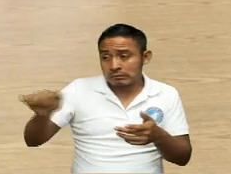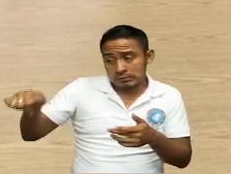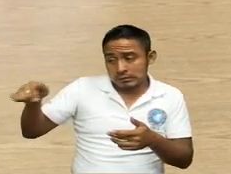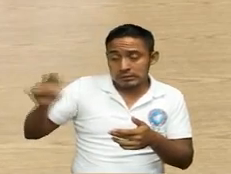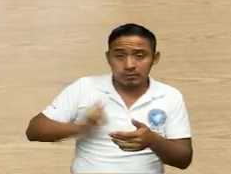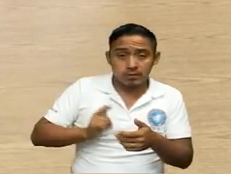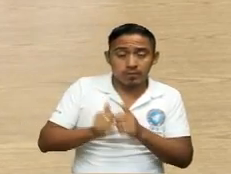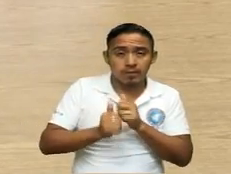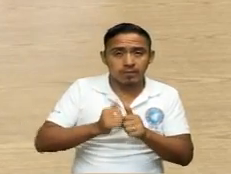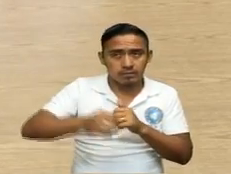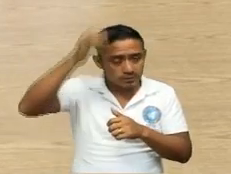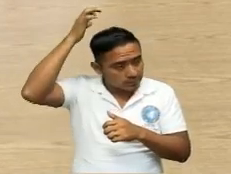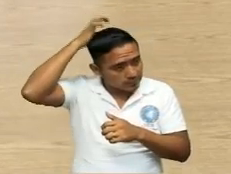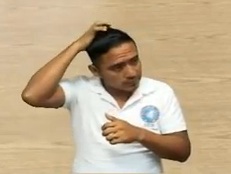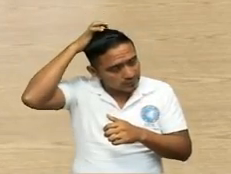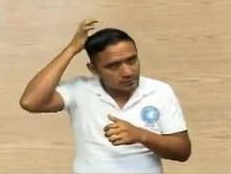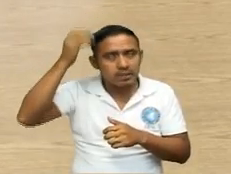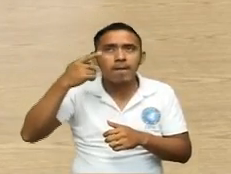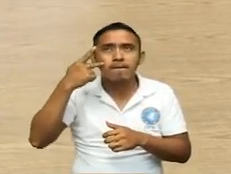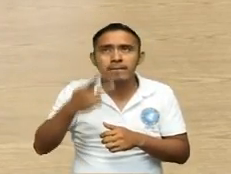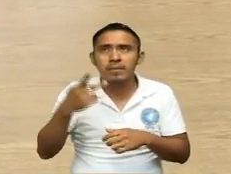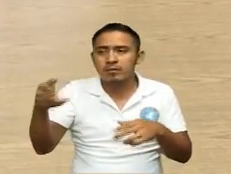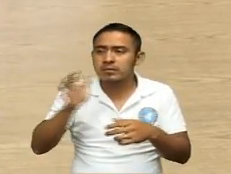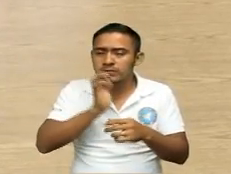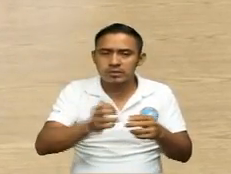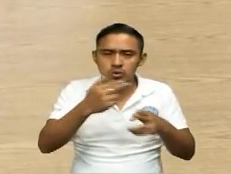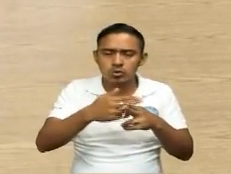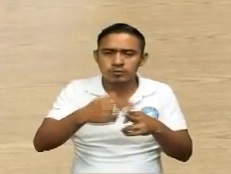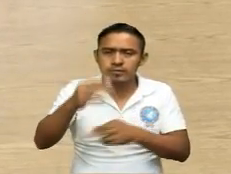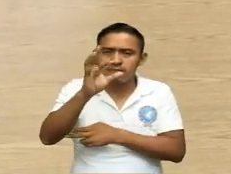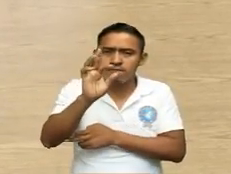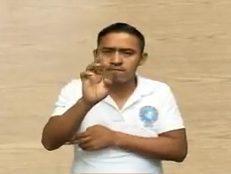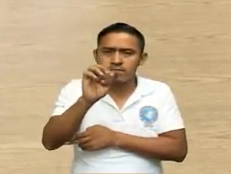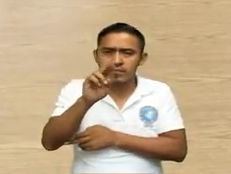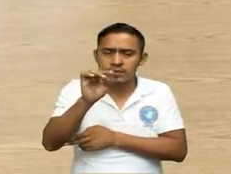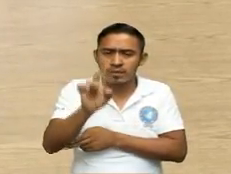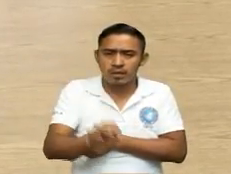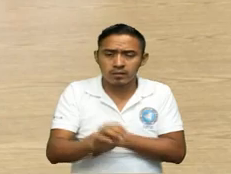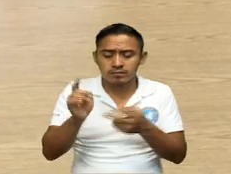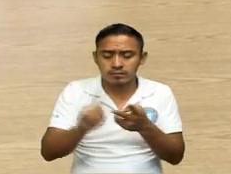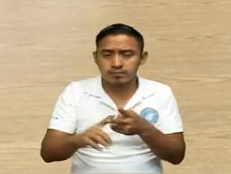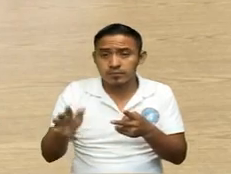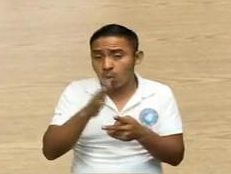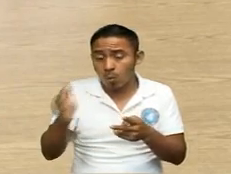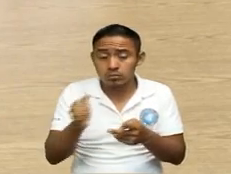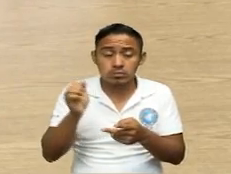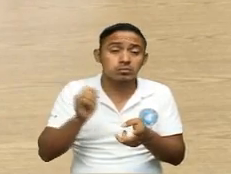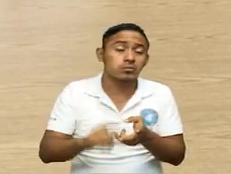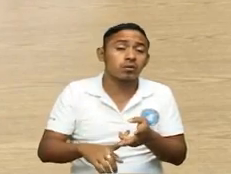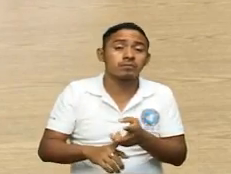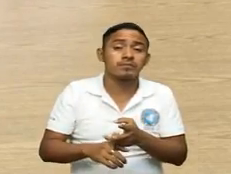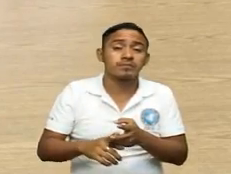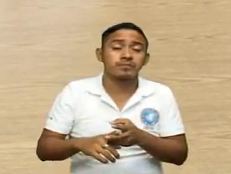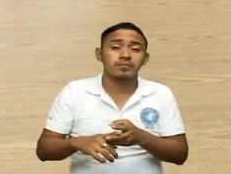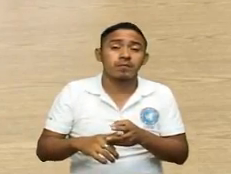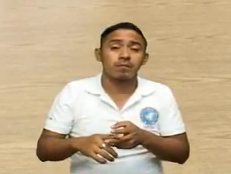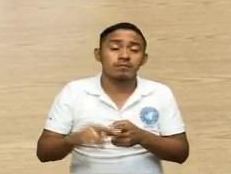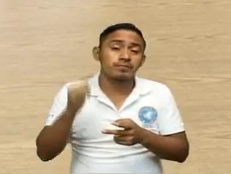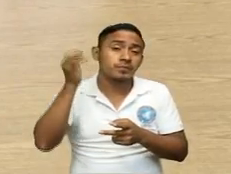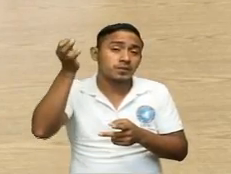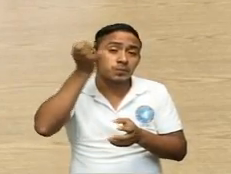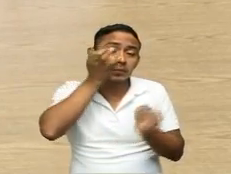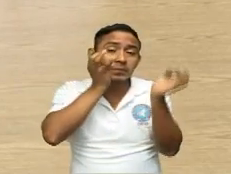cabeza. Miramos a Fernando, que tenía el hongo de la cabeza, es importante, prevención. ¿Y el de las manchas? La pitiriasis versicolor, que es una de las causas frecuentes que